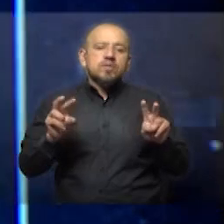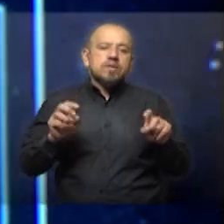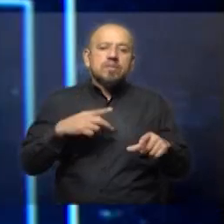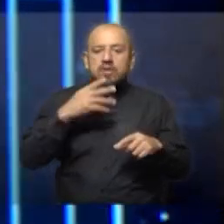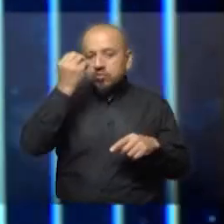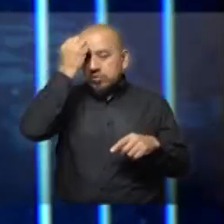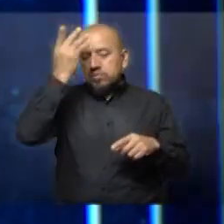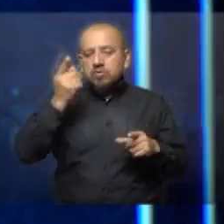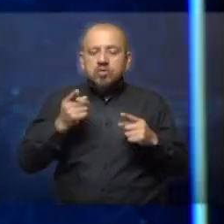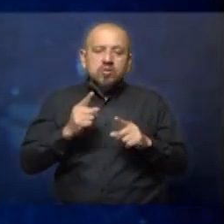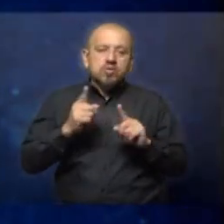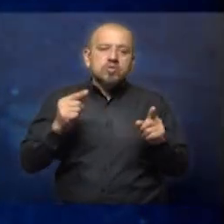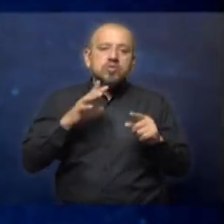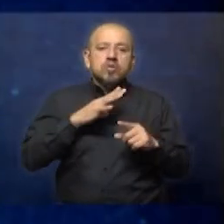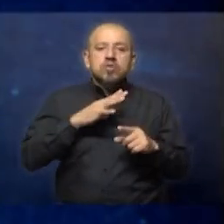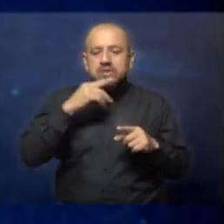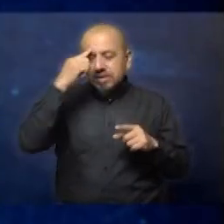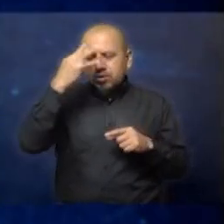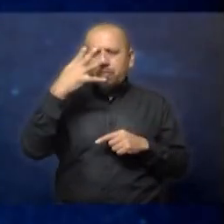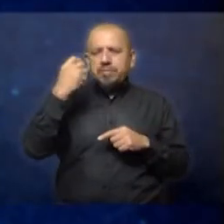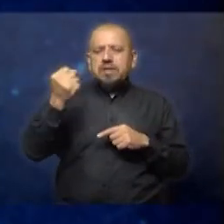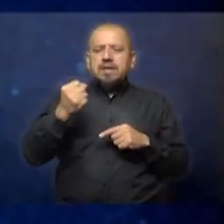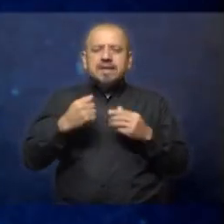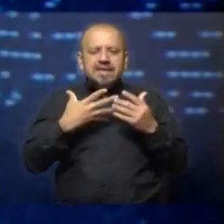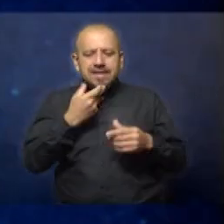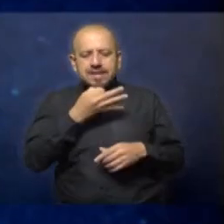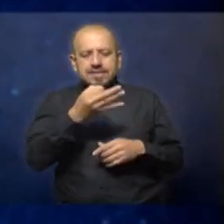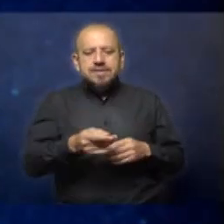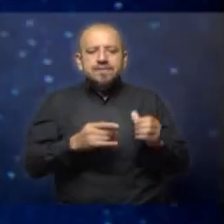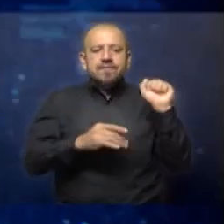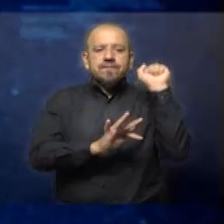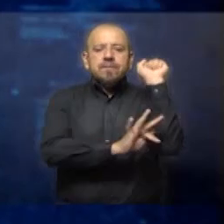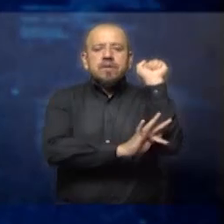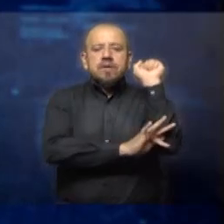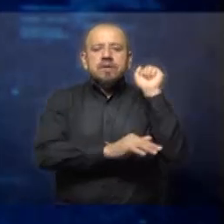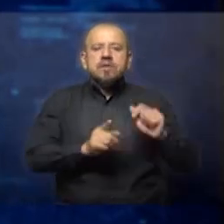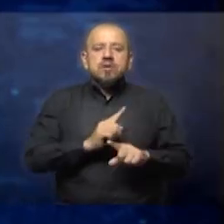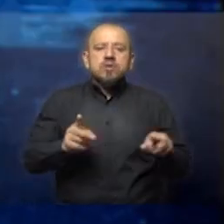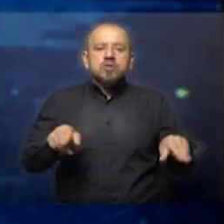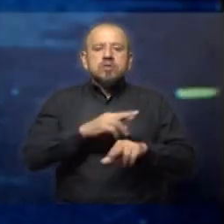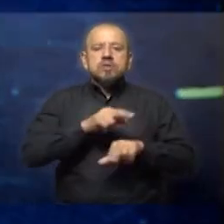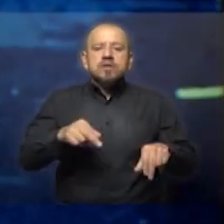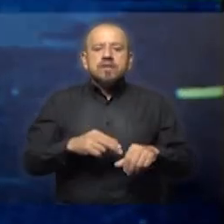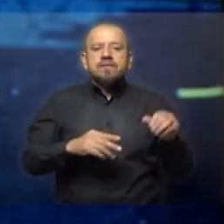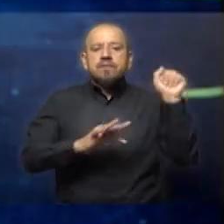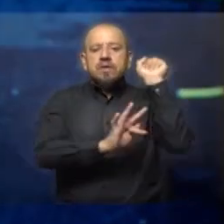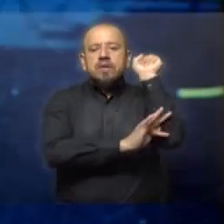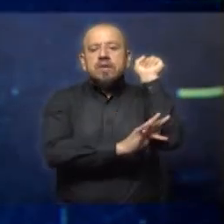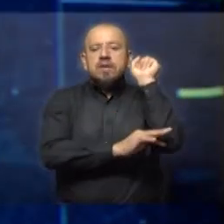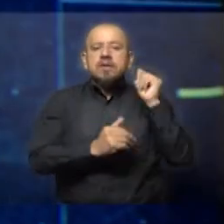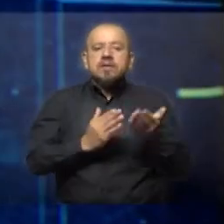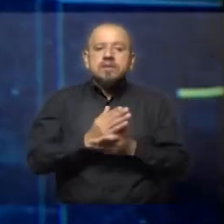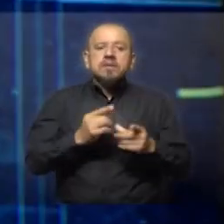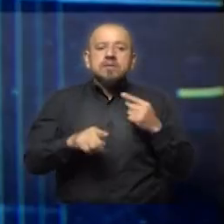univocos sino que lo que se entienda por feminismo o qué significa ser feminista incluso él no rechazaba la etiqueta de feminista pero decía siempre que